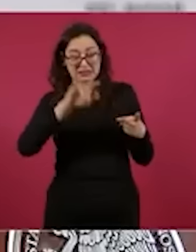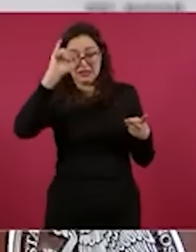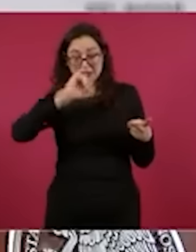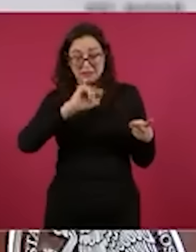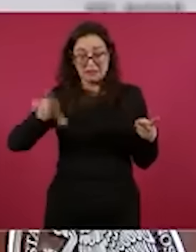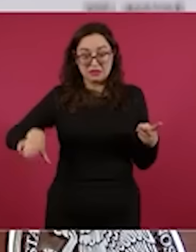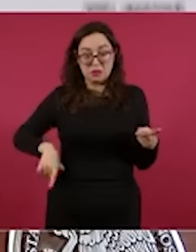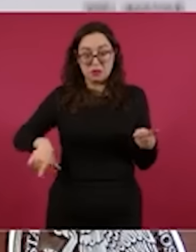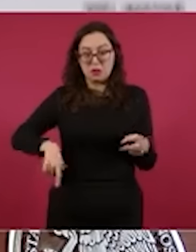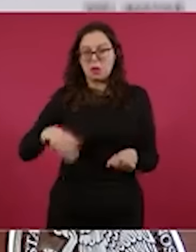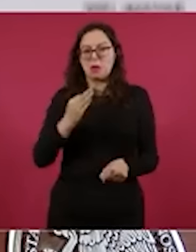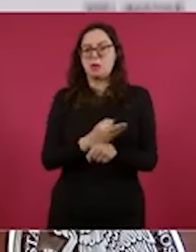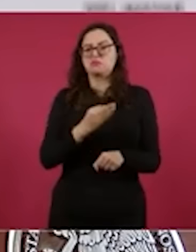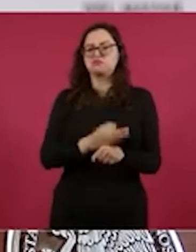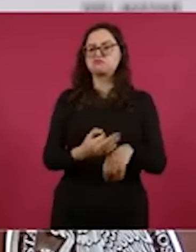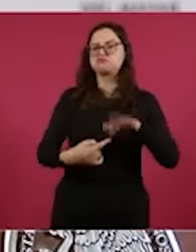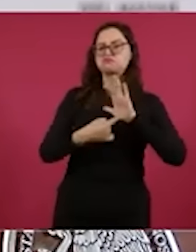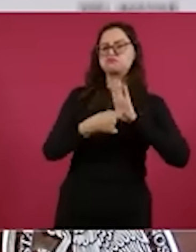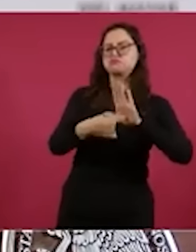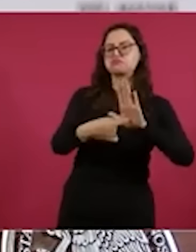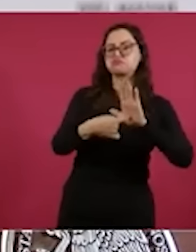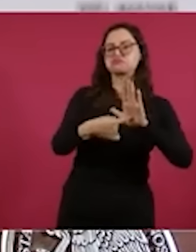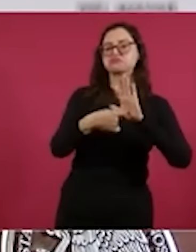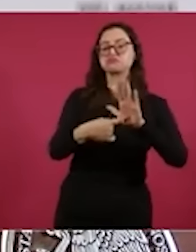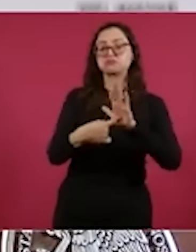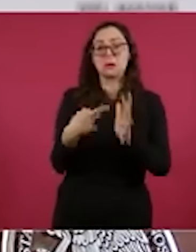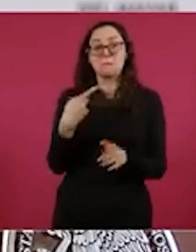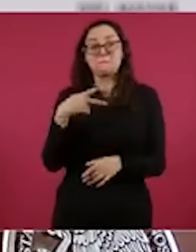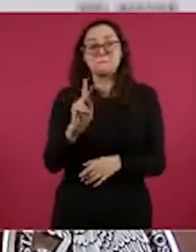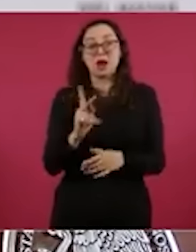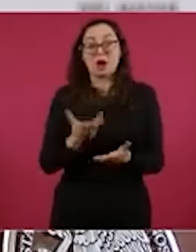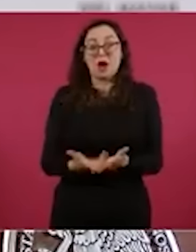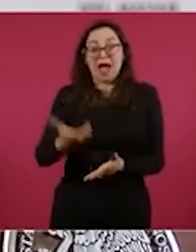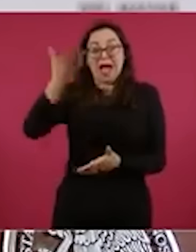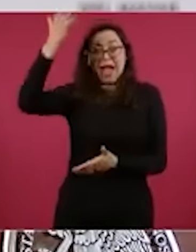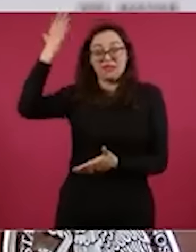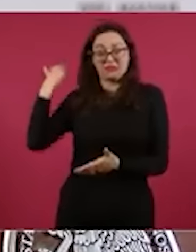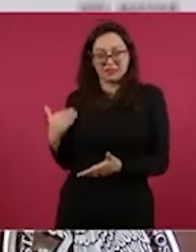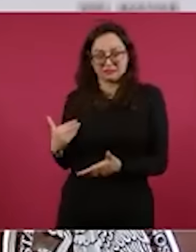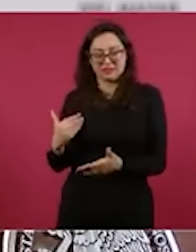porque se pueden dar cuenta que es de una complejidad